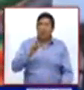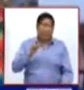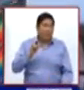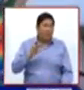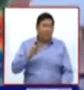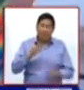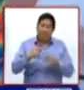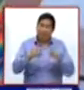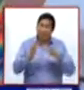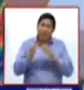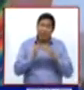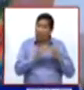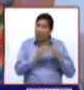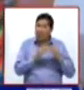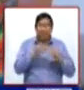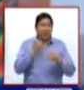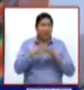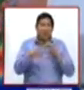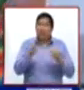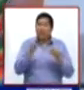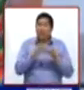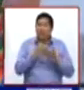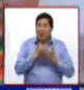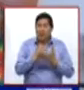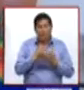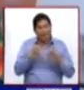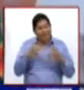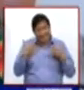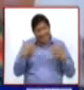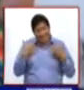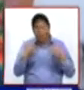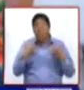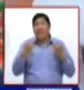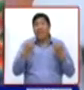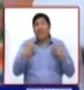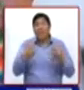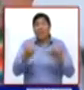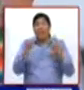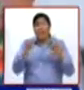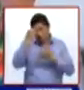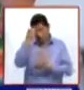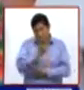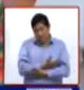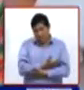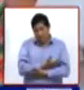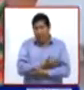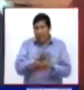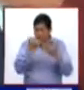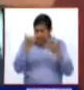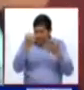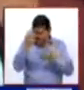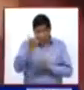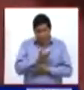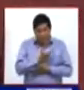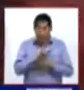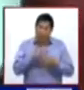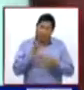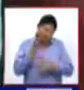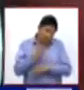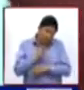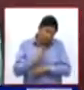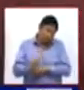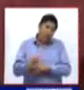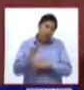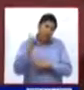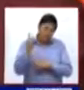de diferentes ciudades, van a hacerle llegar más ayuda y ella está muy contenta porque tiene seis hijos, seis niños que ella tiene que mantener.